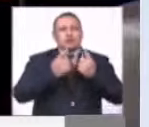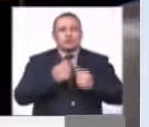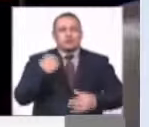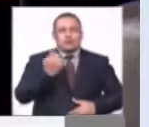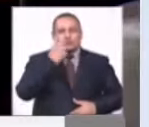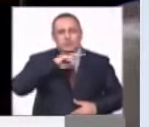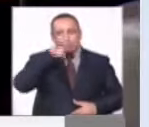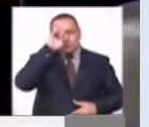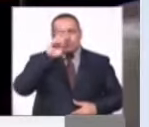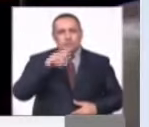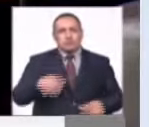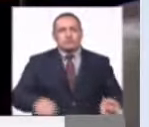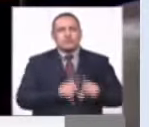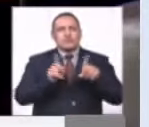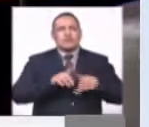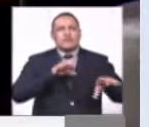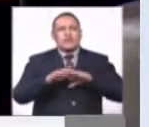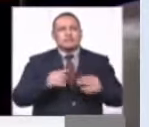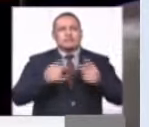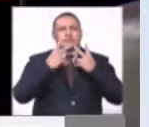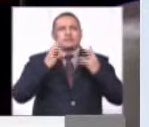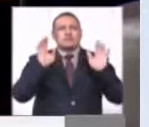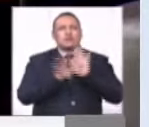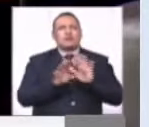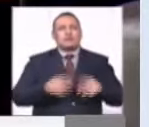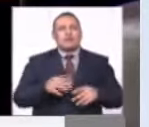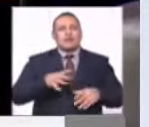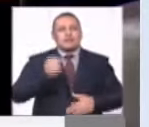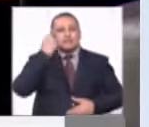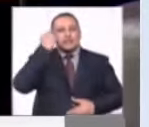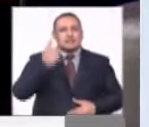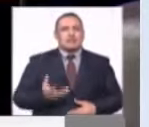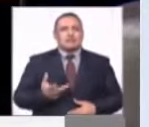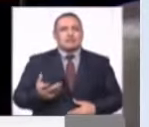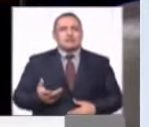país, así le cueste mucho entender,